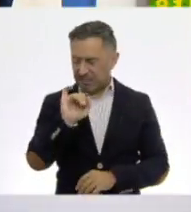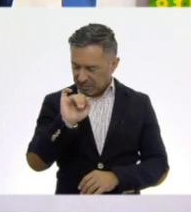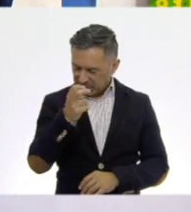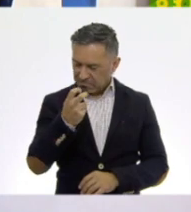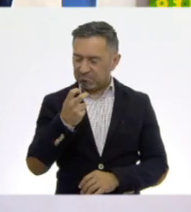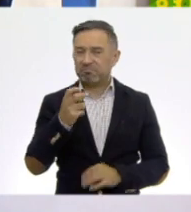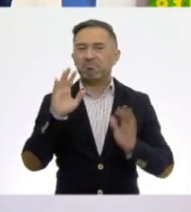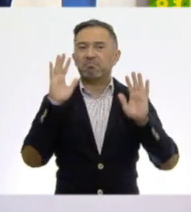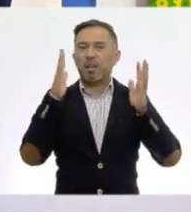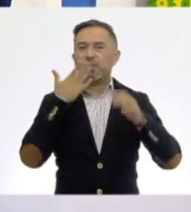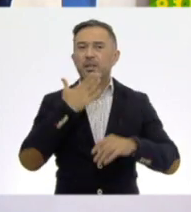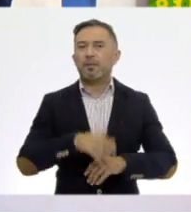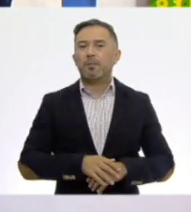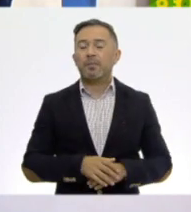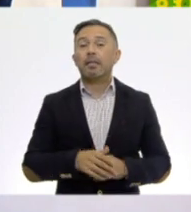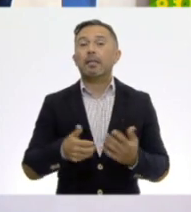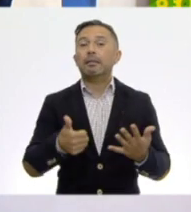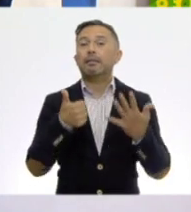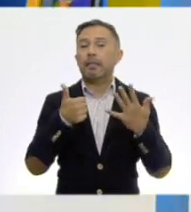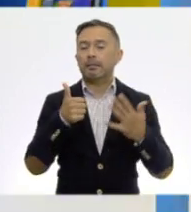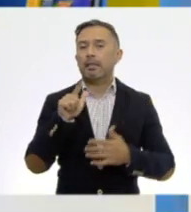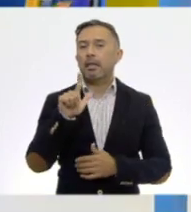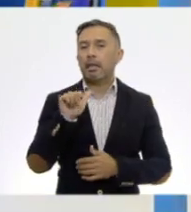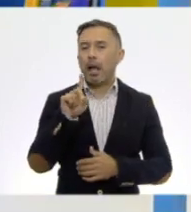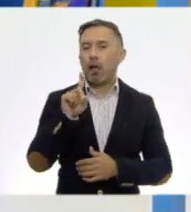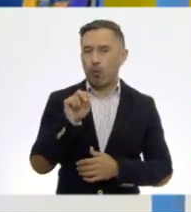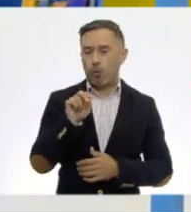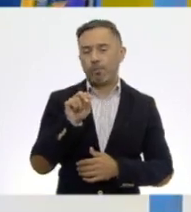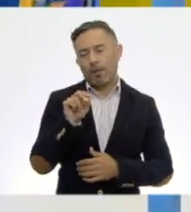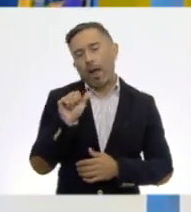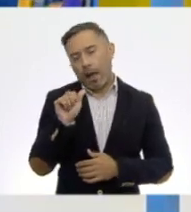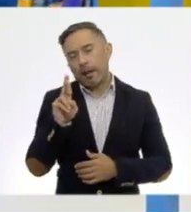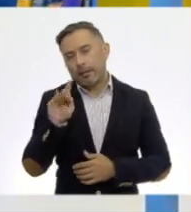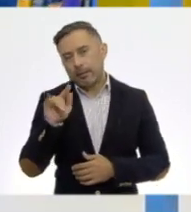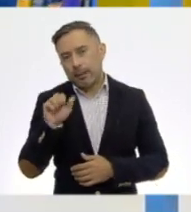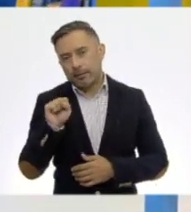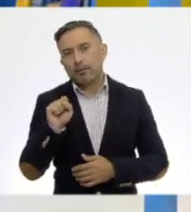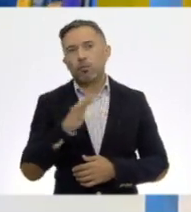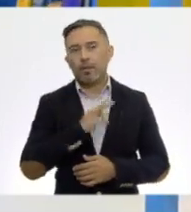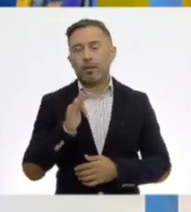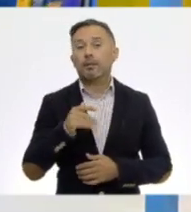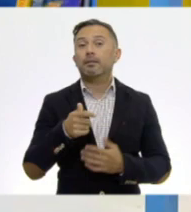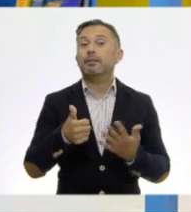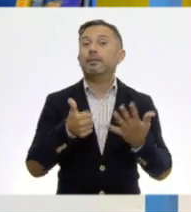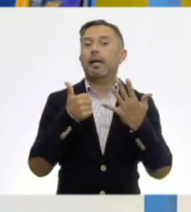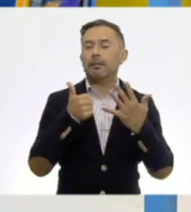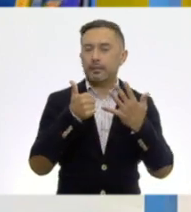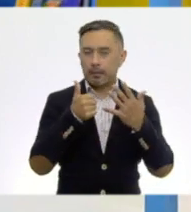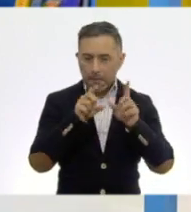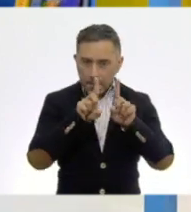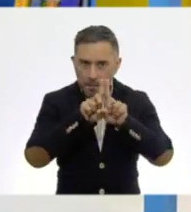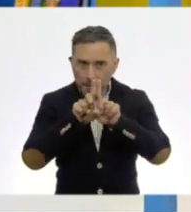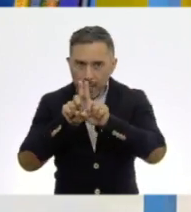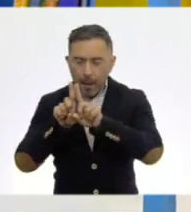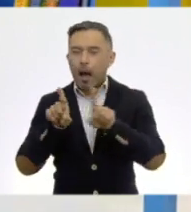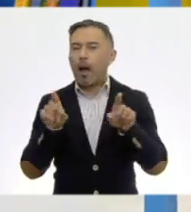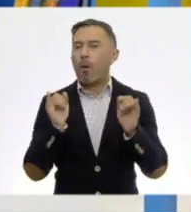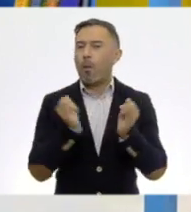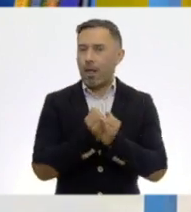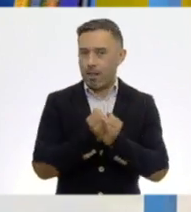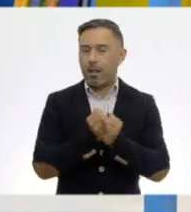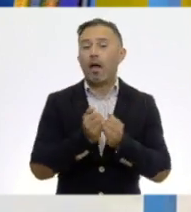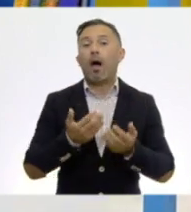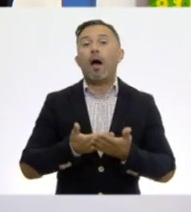entonces 6 lados o aristas, de la misma longitud. Ahora vamos a utilizar la